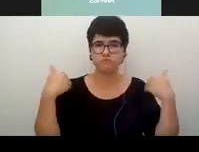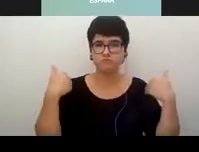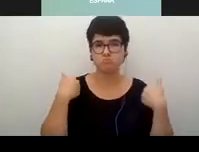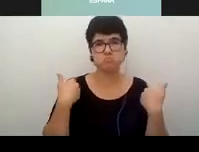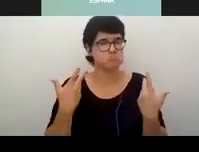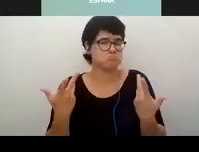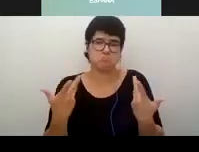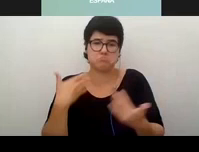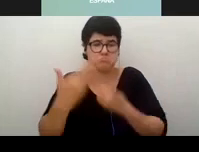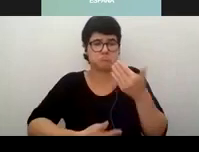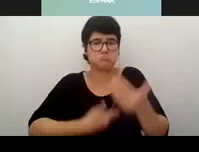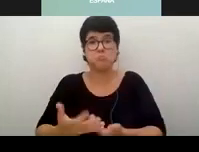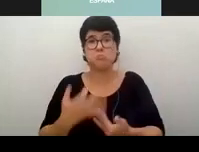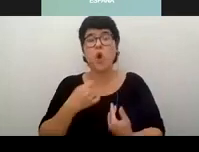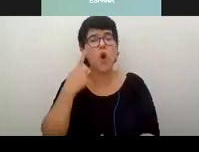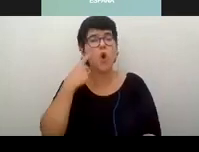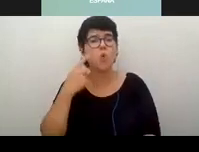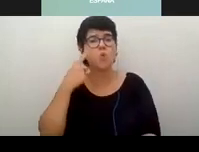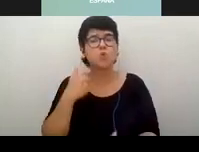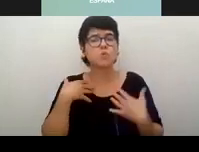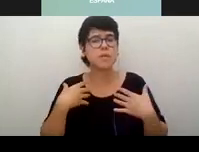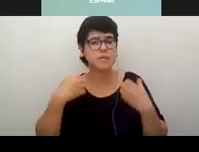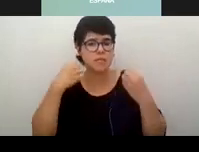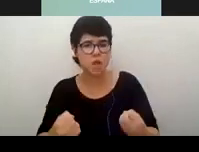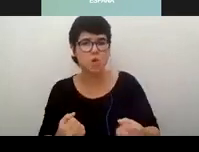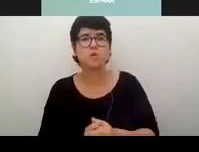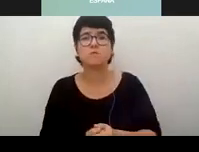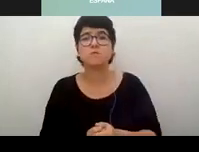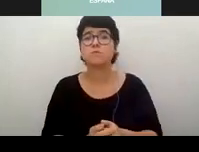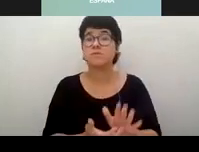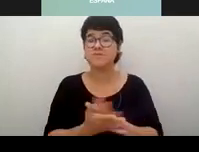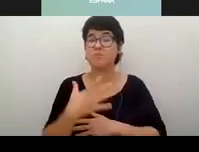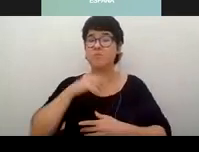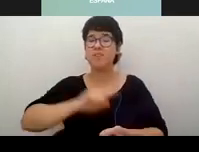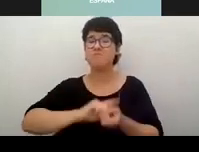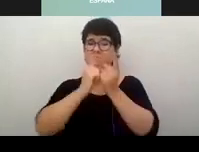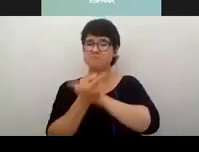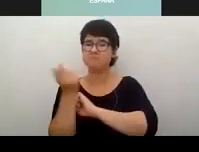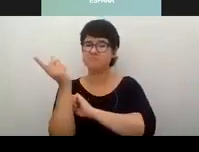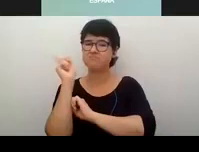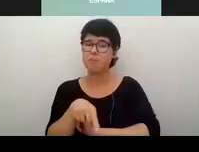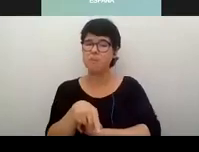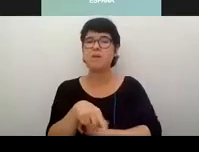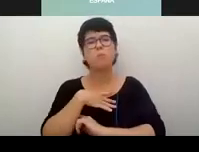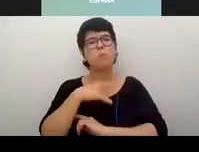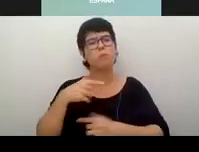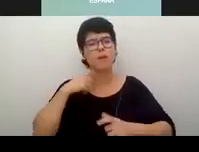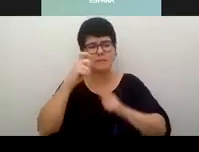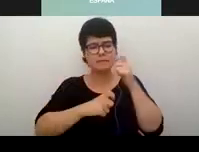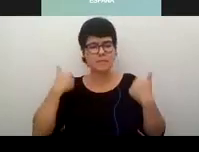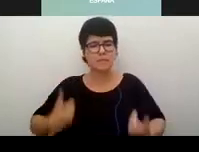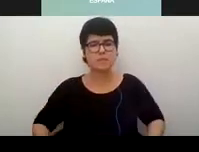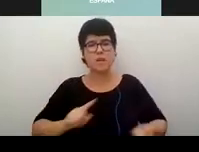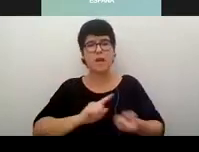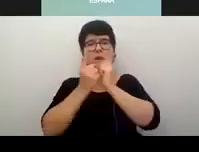costumbres saludables, pero también la podemos modificar. Esto nos va a llevar quizás un poquito más de tiempo, pero la podemos modificar efectivamente con la toma